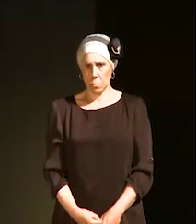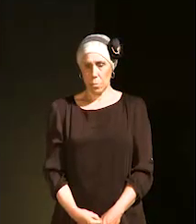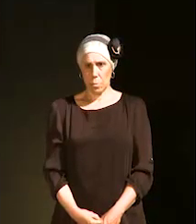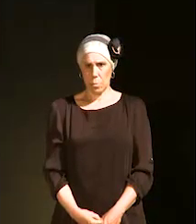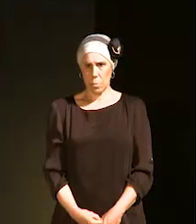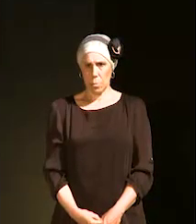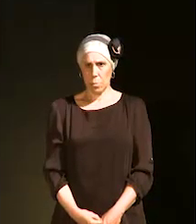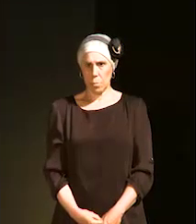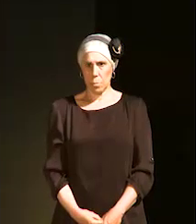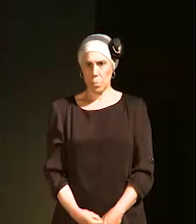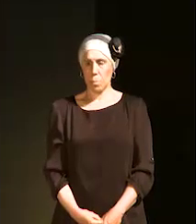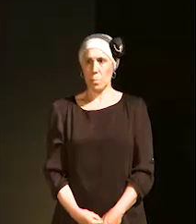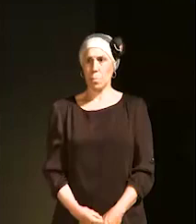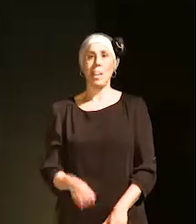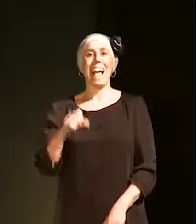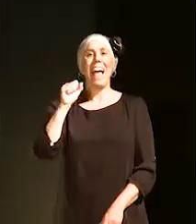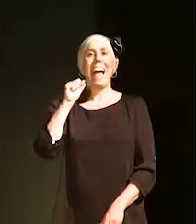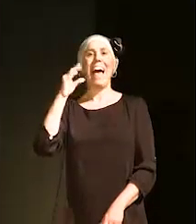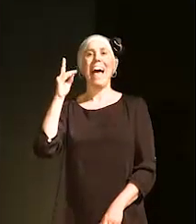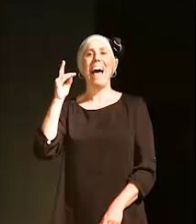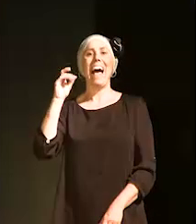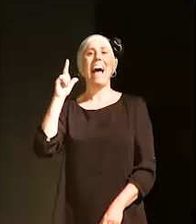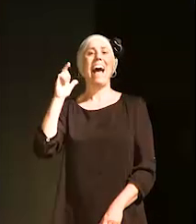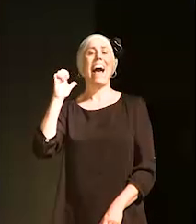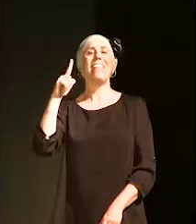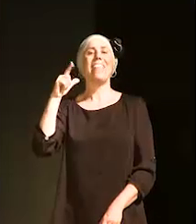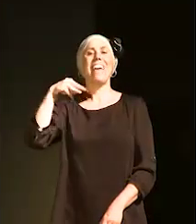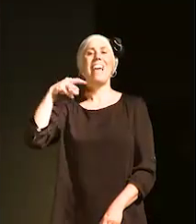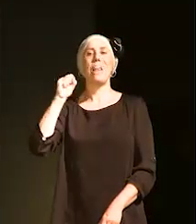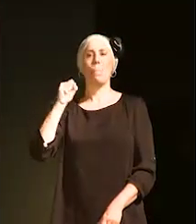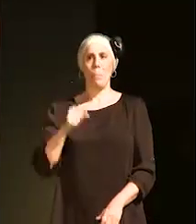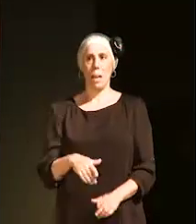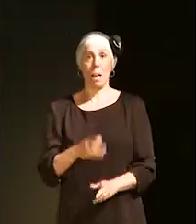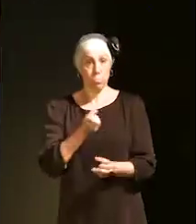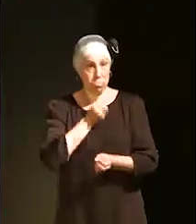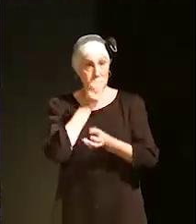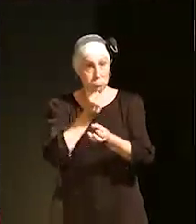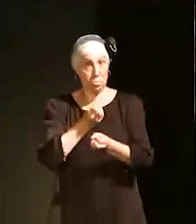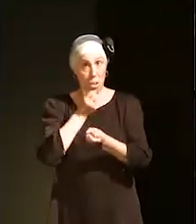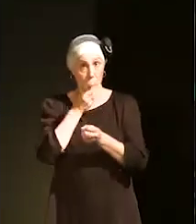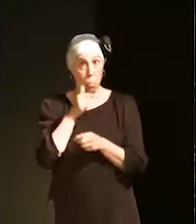adelman mientras entre el vídeo les cuento que sufrió